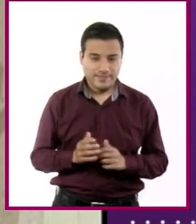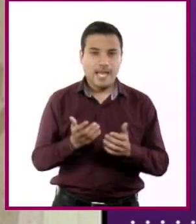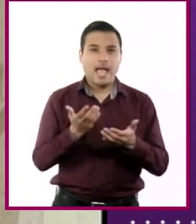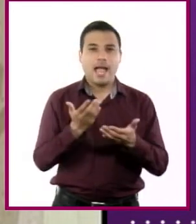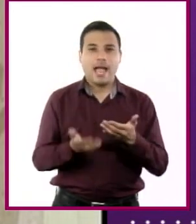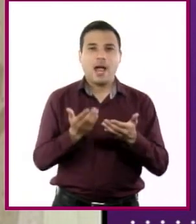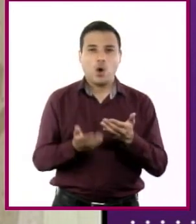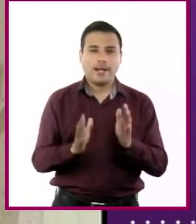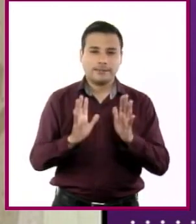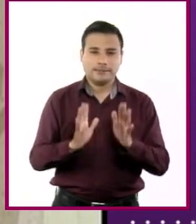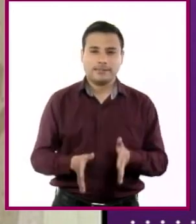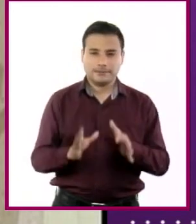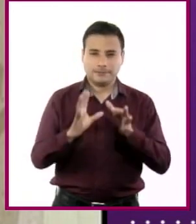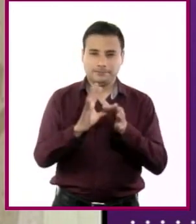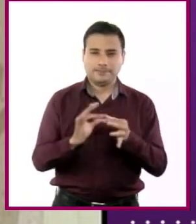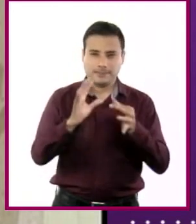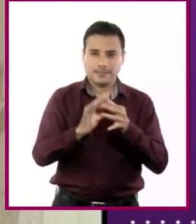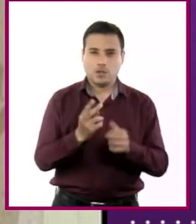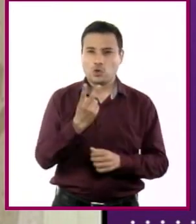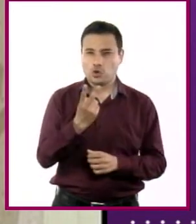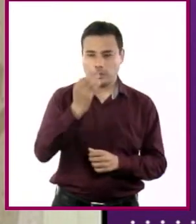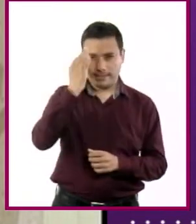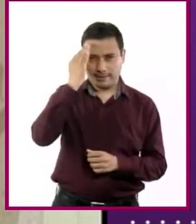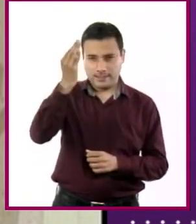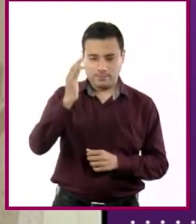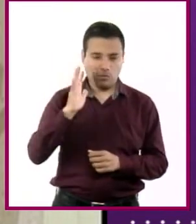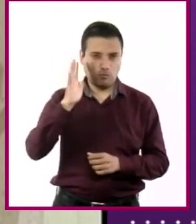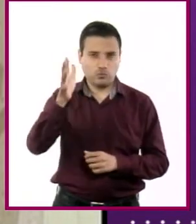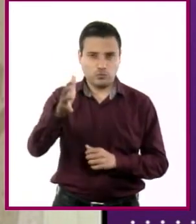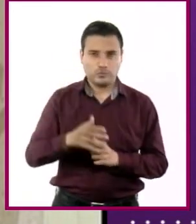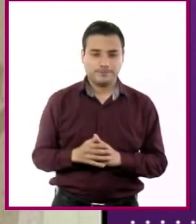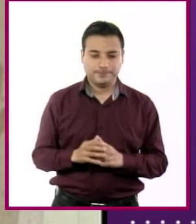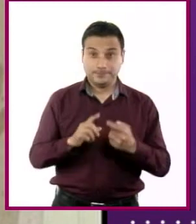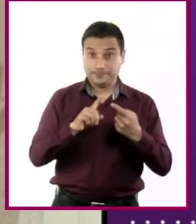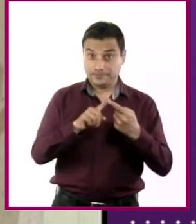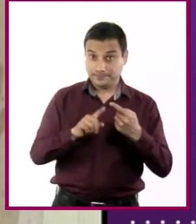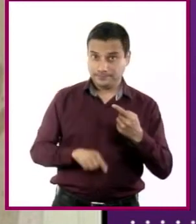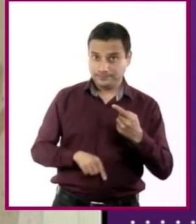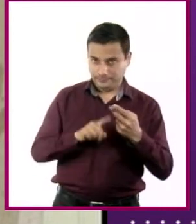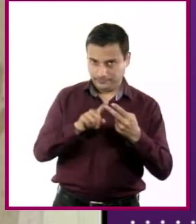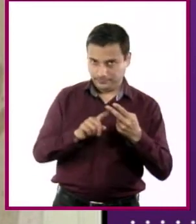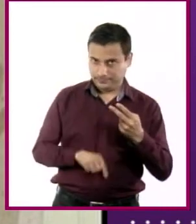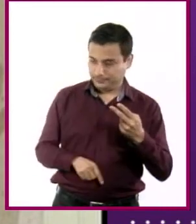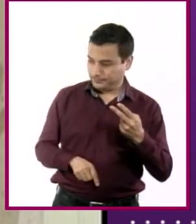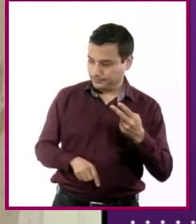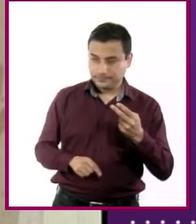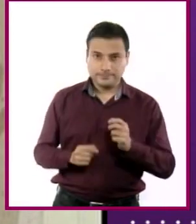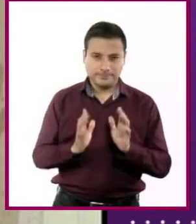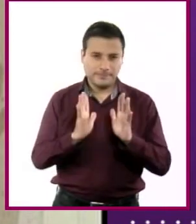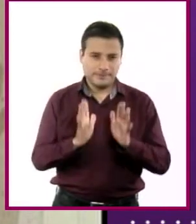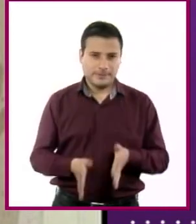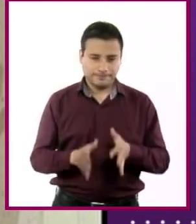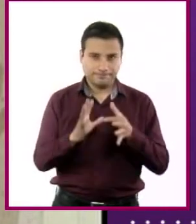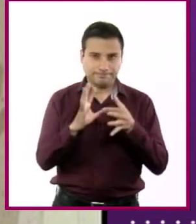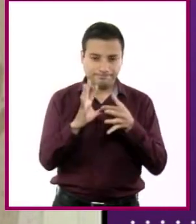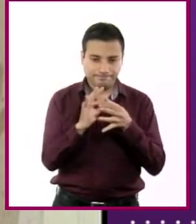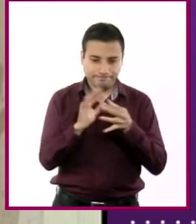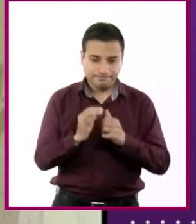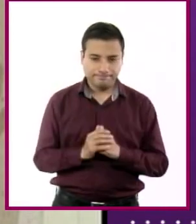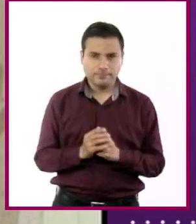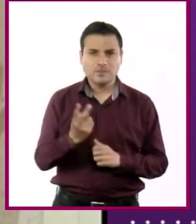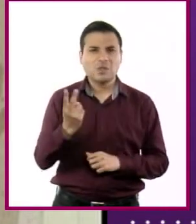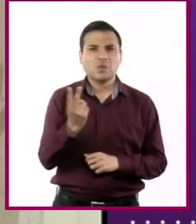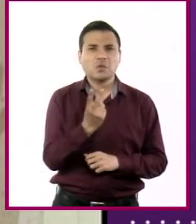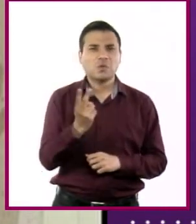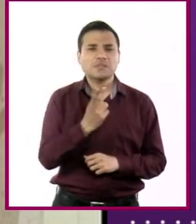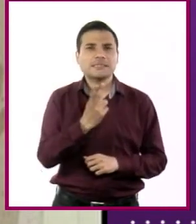hemos utilizado dos formas del tiempo futuro, el verbo modal will y la forma be going to. Y aunque ambas sirven para